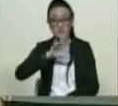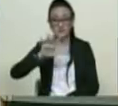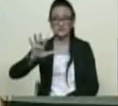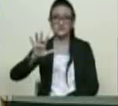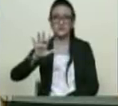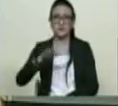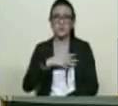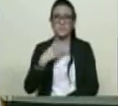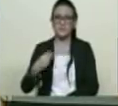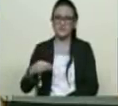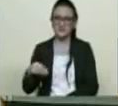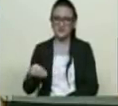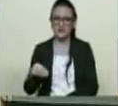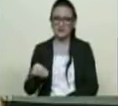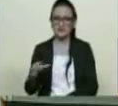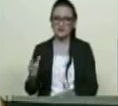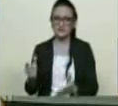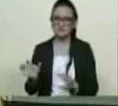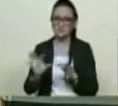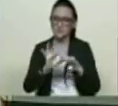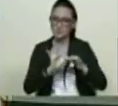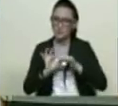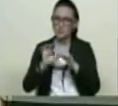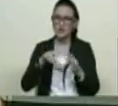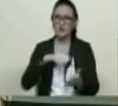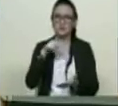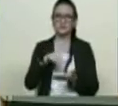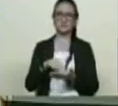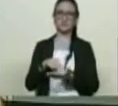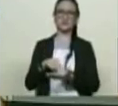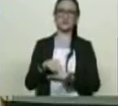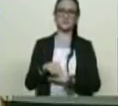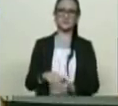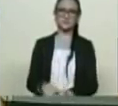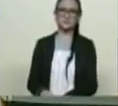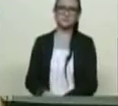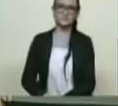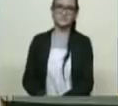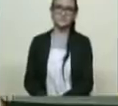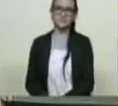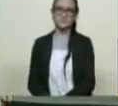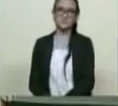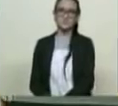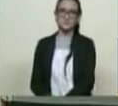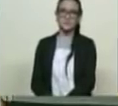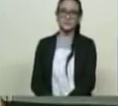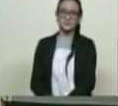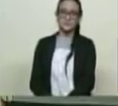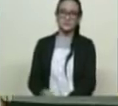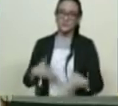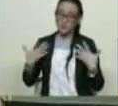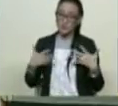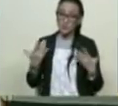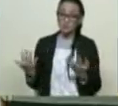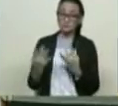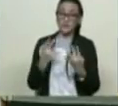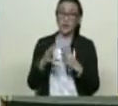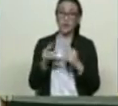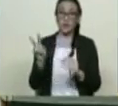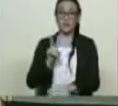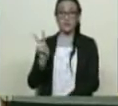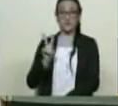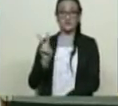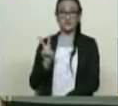el presidente de la reconciliación nacional. La reconciliación, el reencuentro armónico entre todos los venezolanos